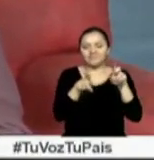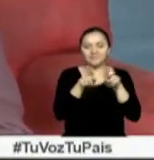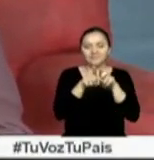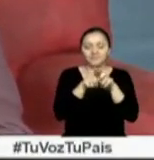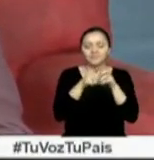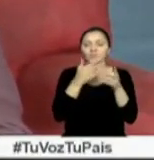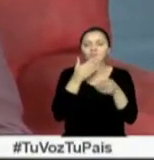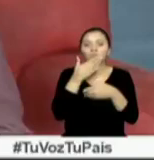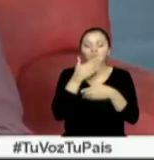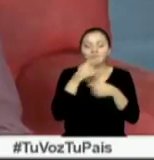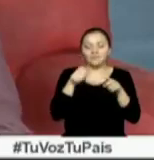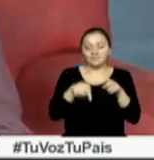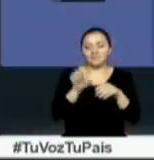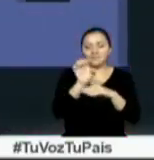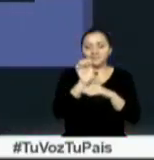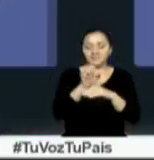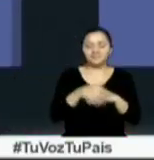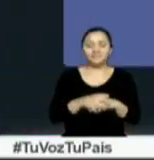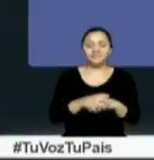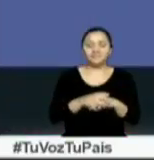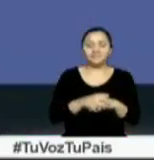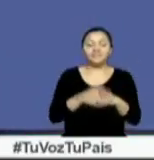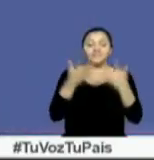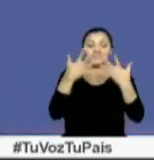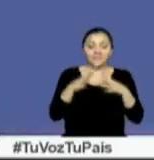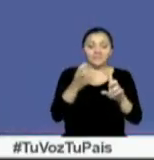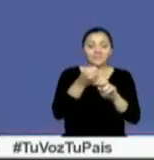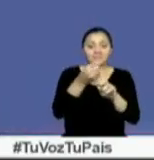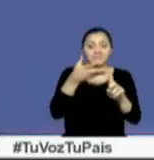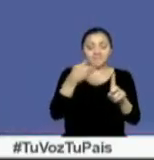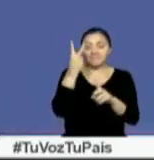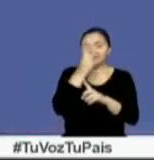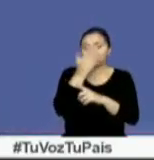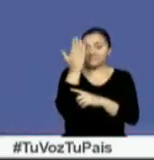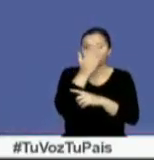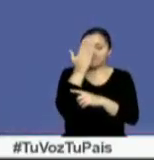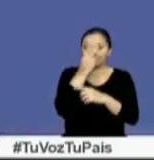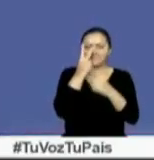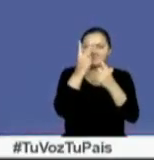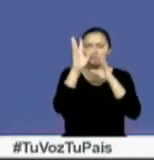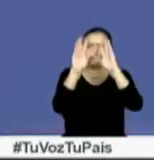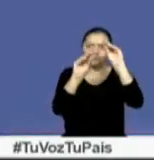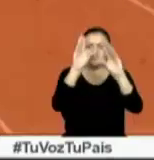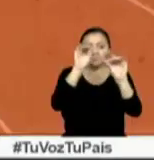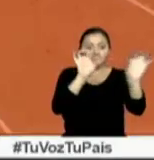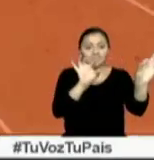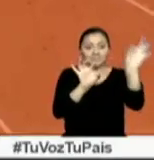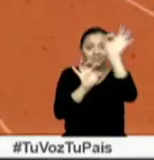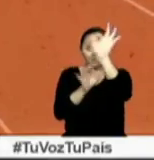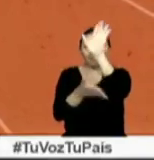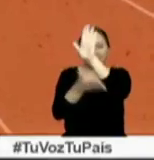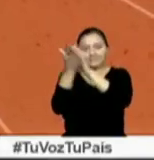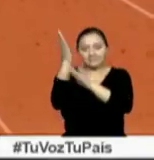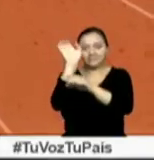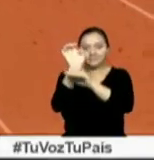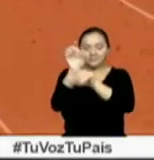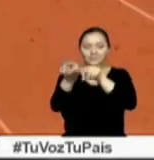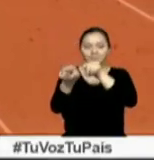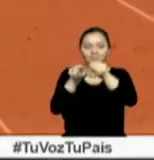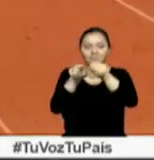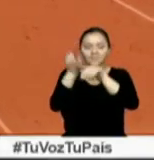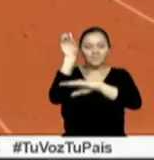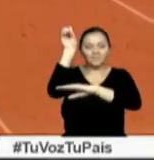grande que tenemos en nuestro país No por el impacto de la serie animada ha sido seleccionada para representar al Ecuador en la